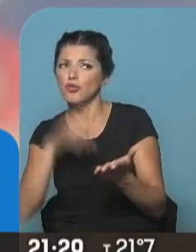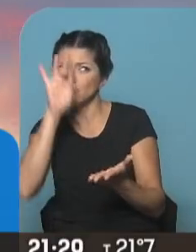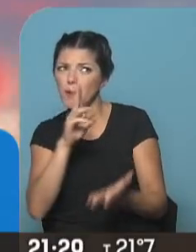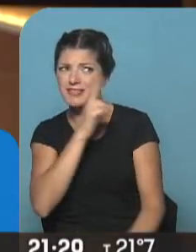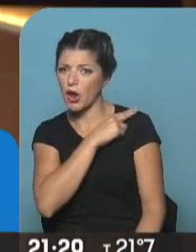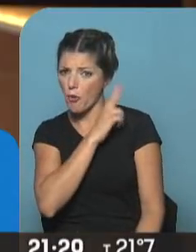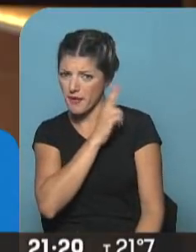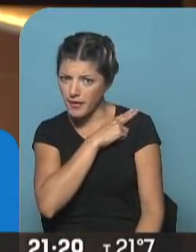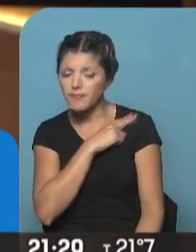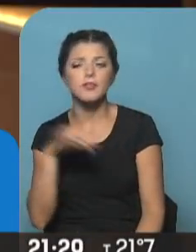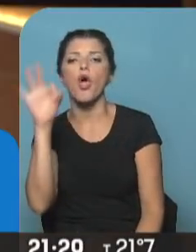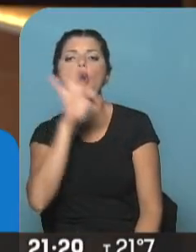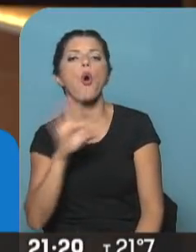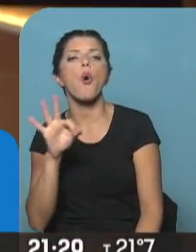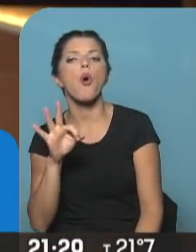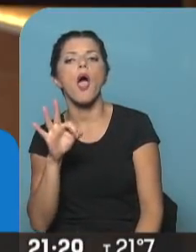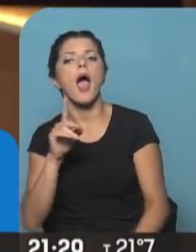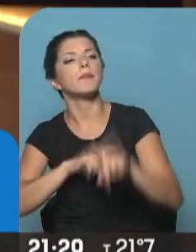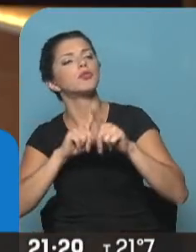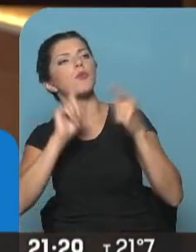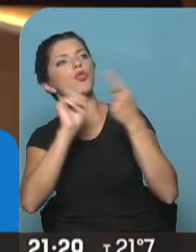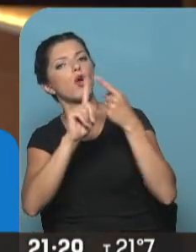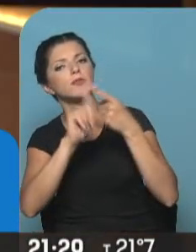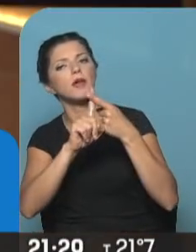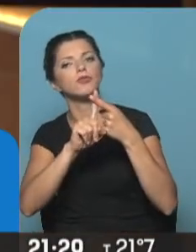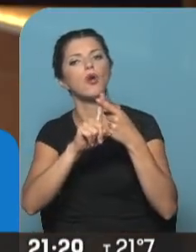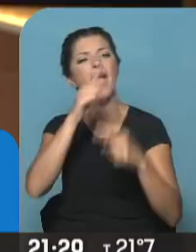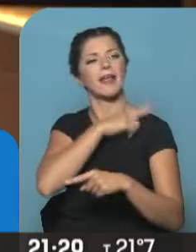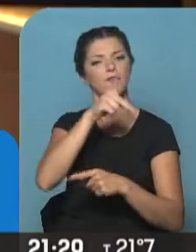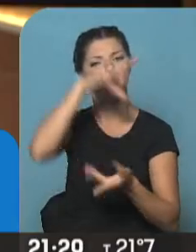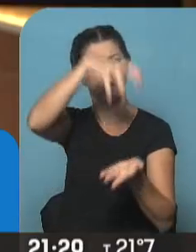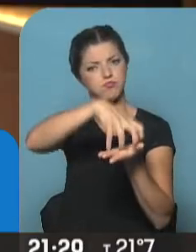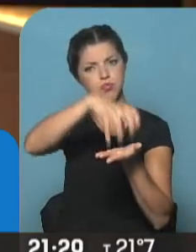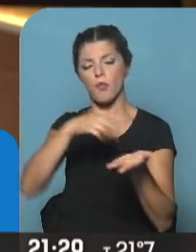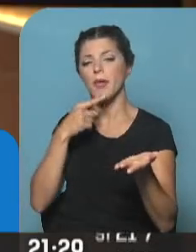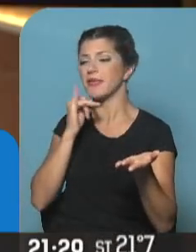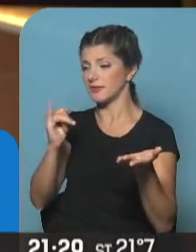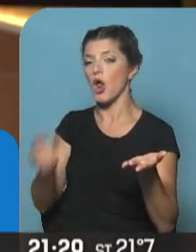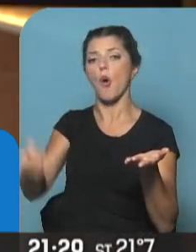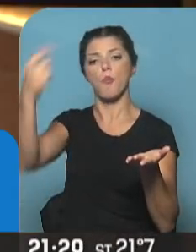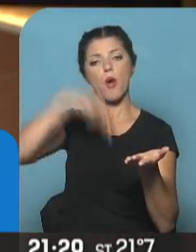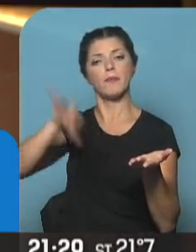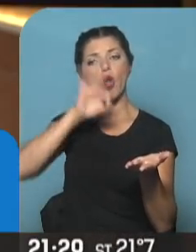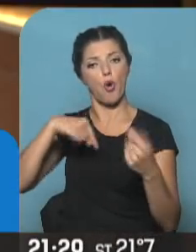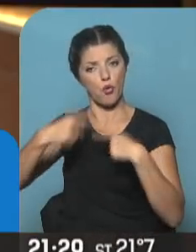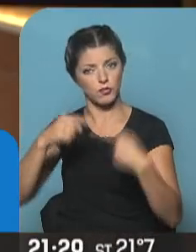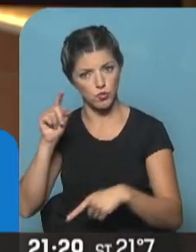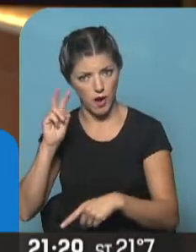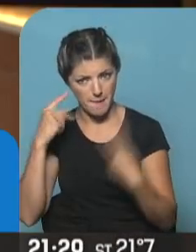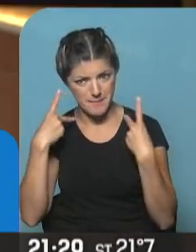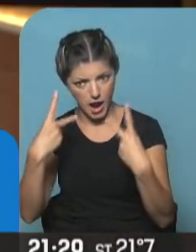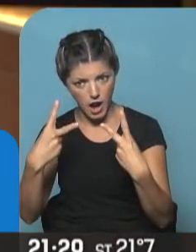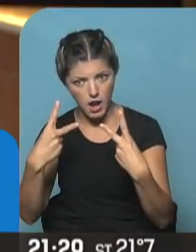del submarino, o cuando se comunica el jefe de la base le tiene que dar una orden, por ejemplo, si tiene que volver a costa o seguir su derrotero? No,